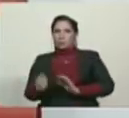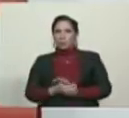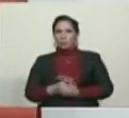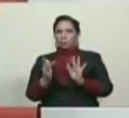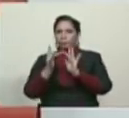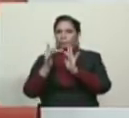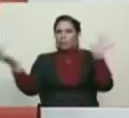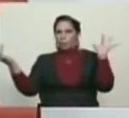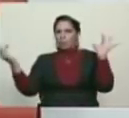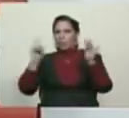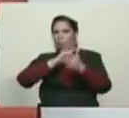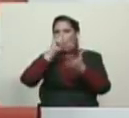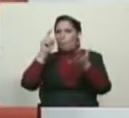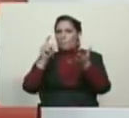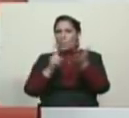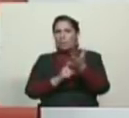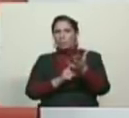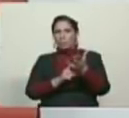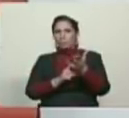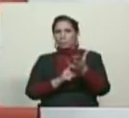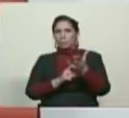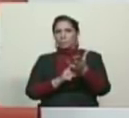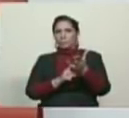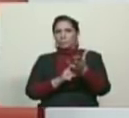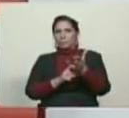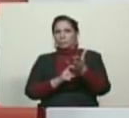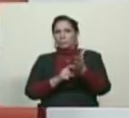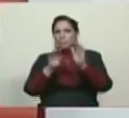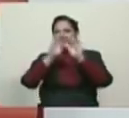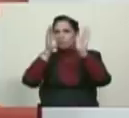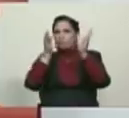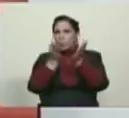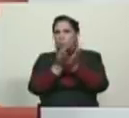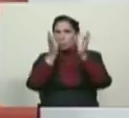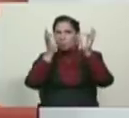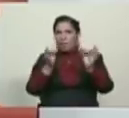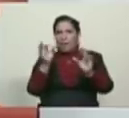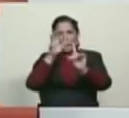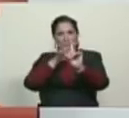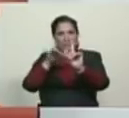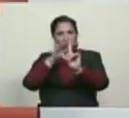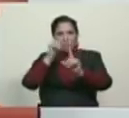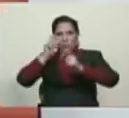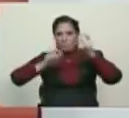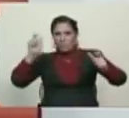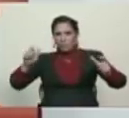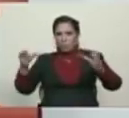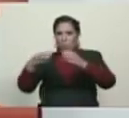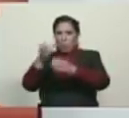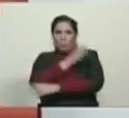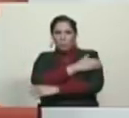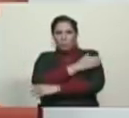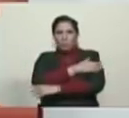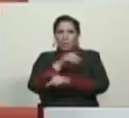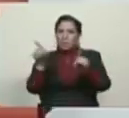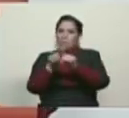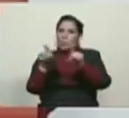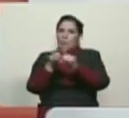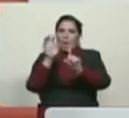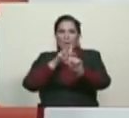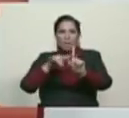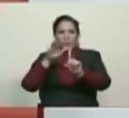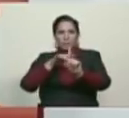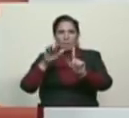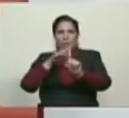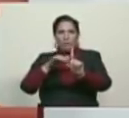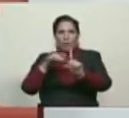Desconectados absolutamente con el mundo real, engañando a su gente, cual lo engañaban a Decos y Copellanos cuando